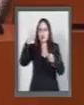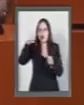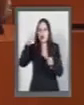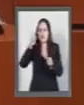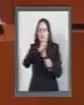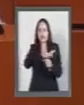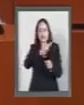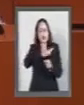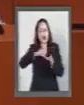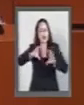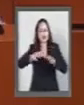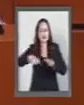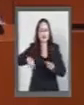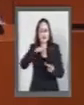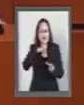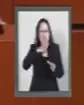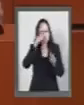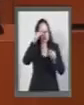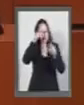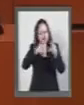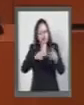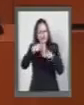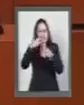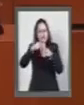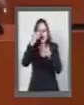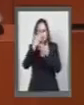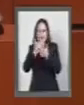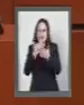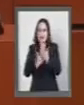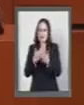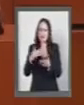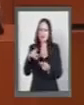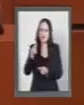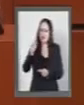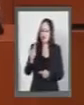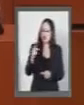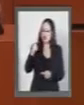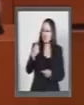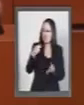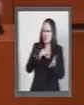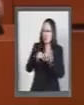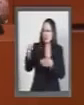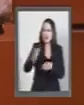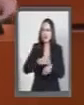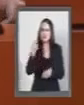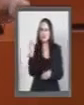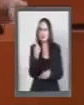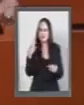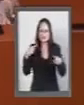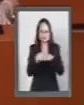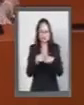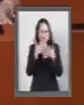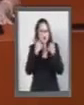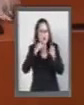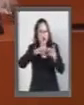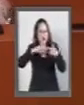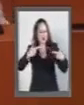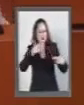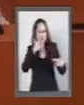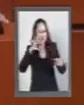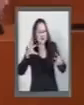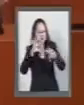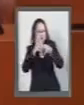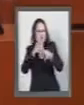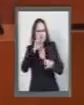particulares. Pero, ¿por qué vetó también el 81? No tenía razón y tal, no tenía.